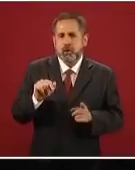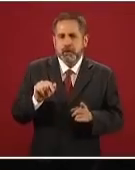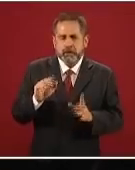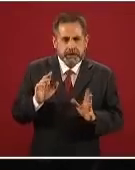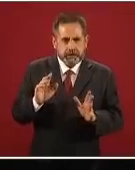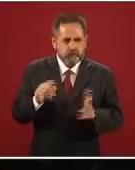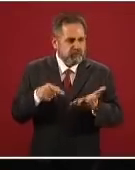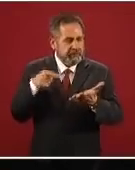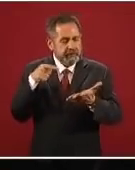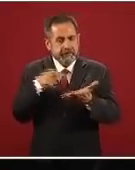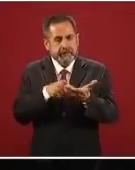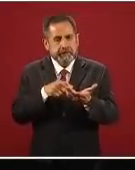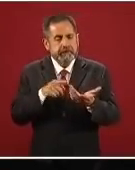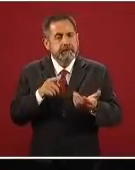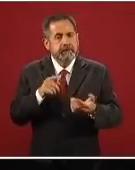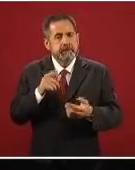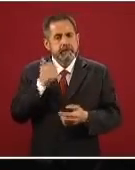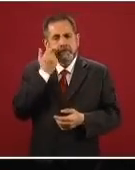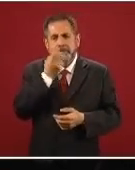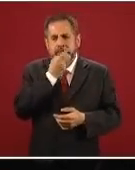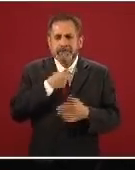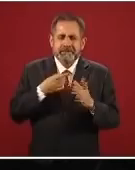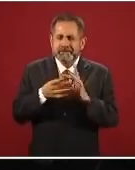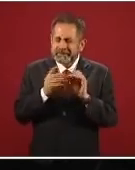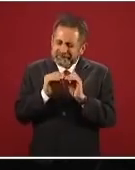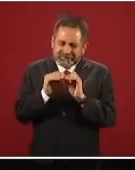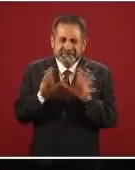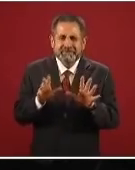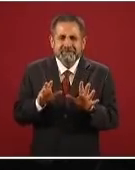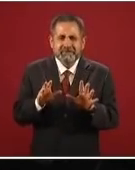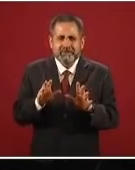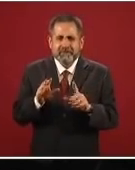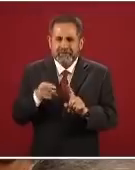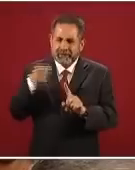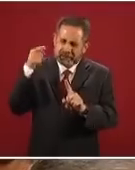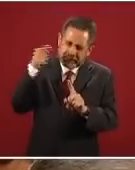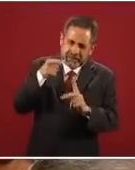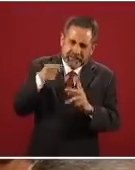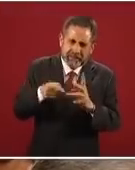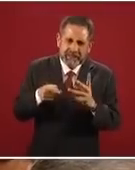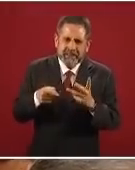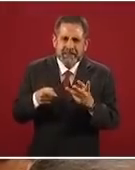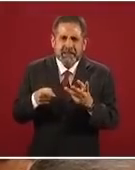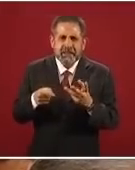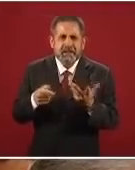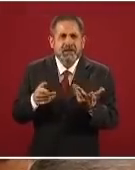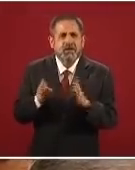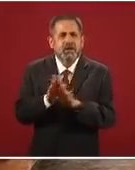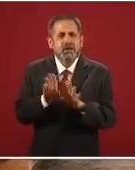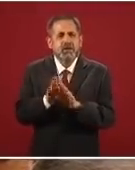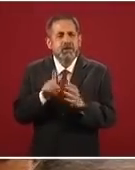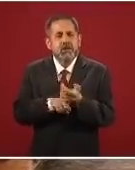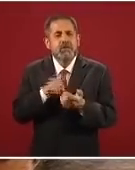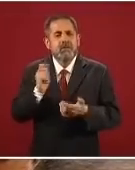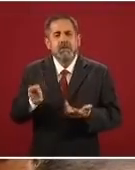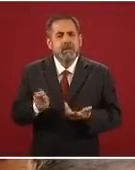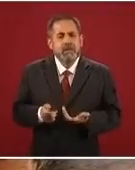Quisiera que nos dijera más, de manera más puntual, cómo es